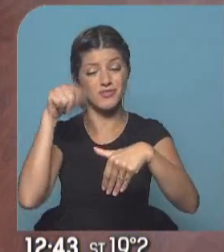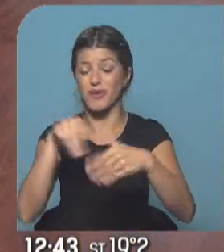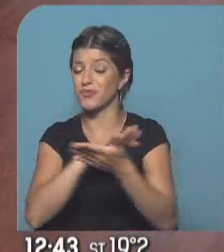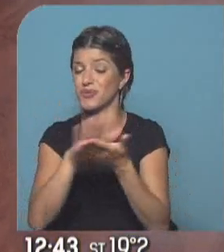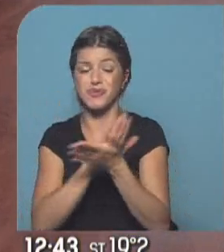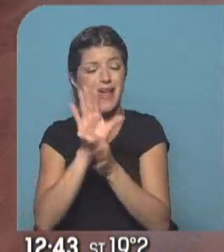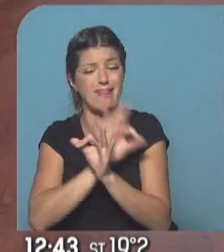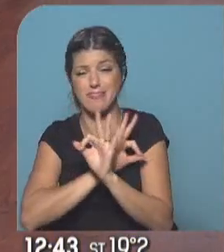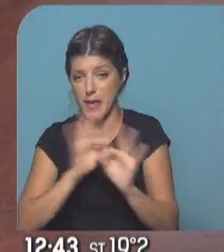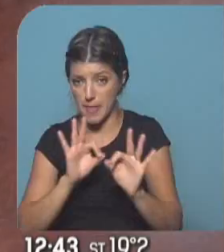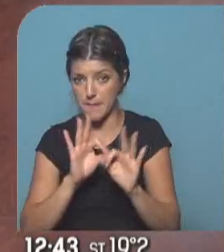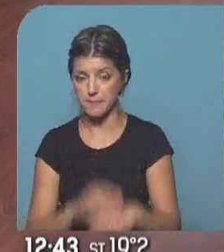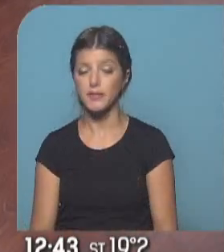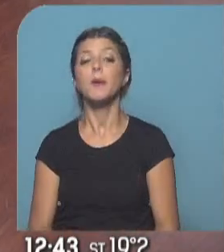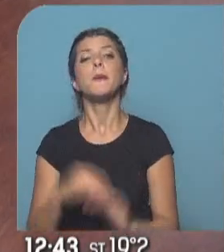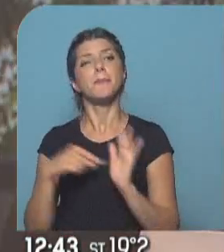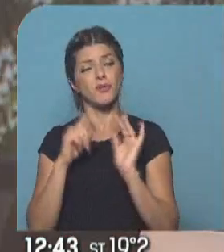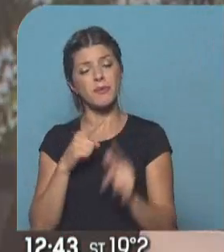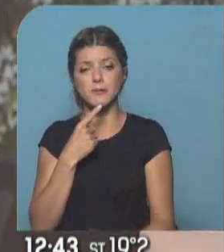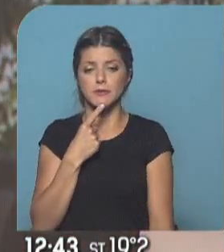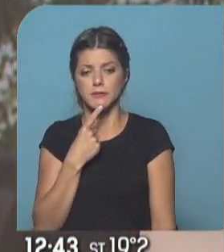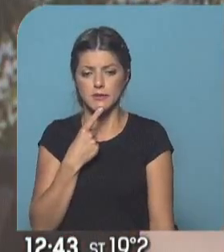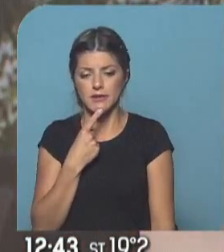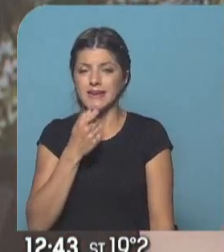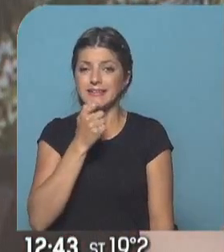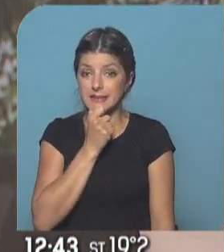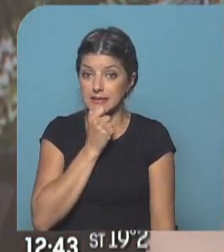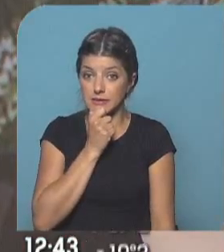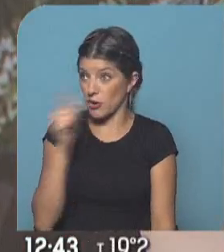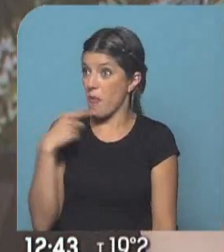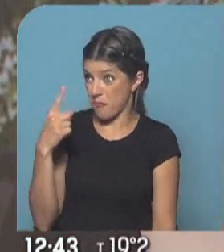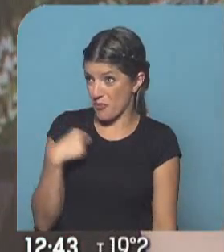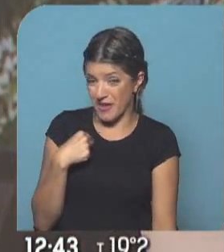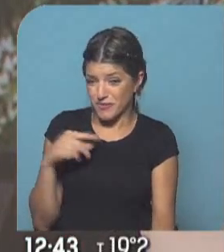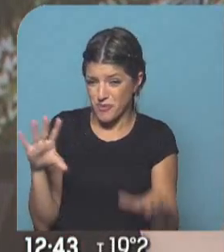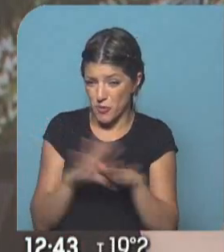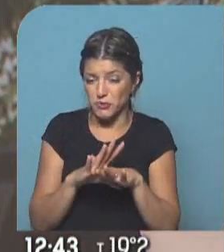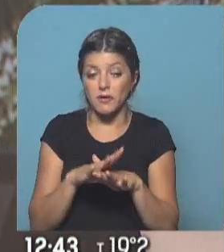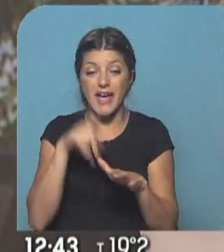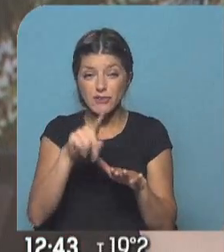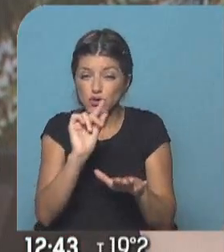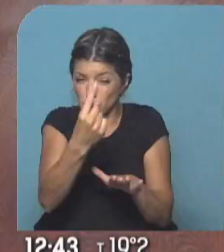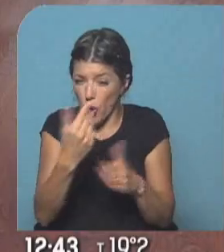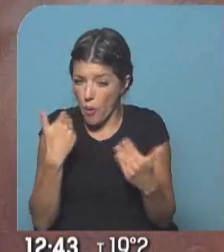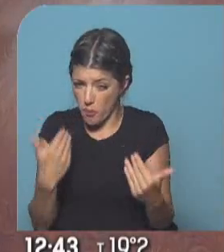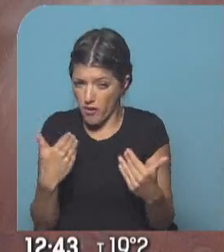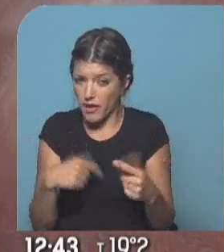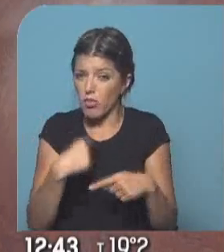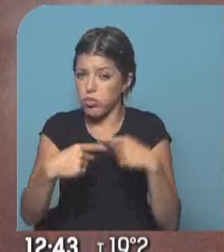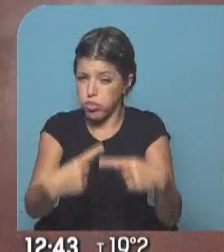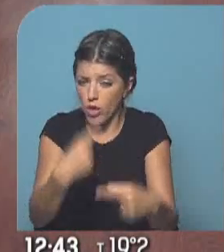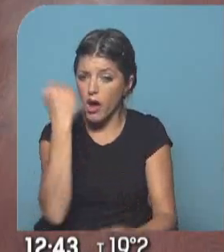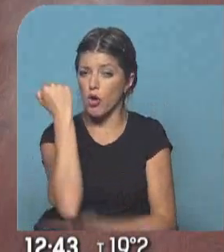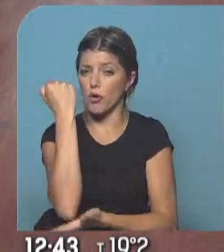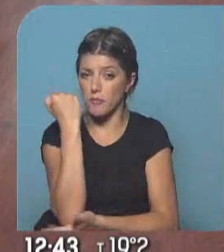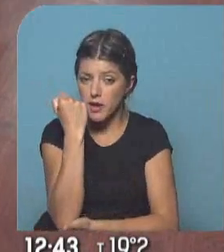viable. También tenían dudas con respecto a si esta misma pregunta que haces vos, si Cataluña por sí misma se puede sostener económicamente